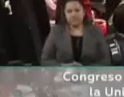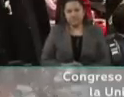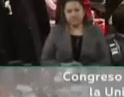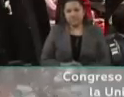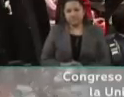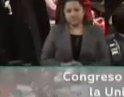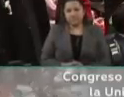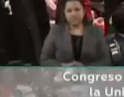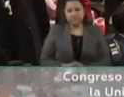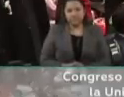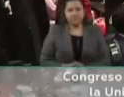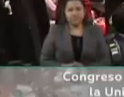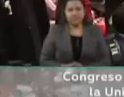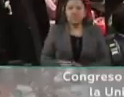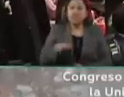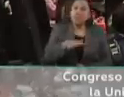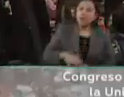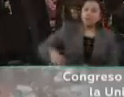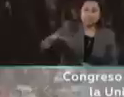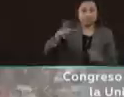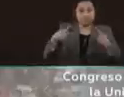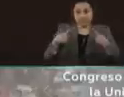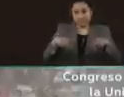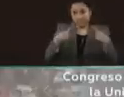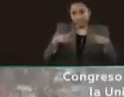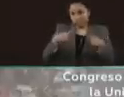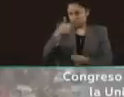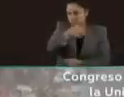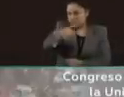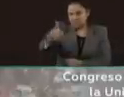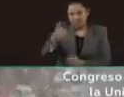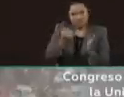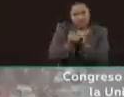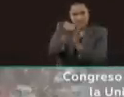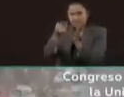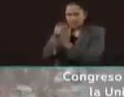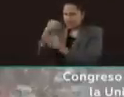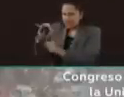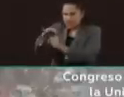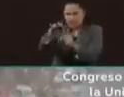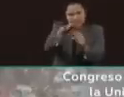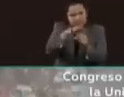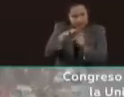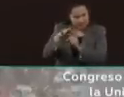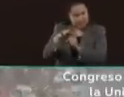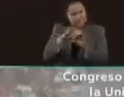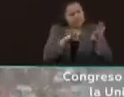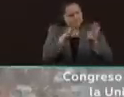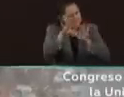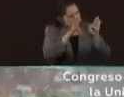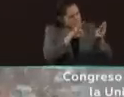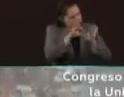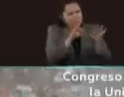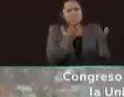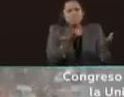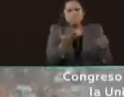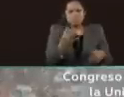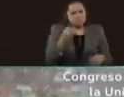El mandato popular y democrático lo definimos, y el pueblo lo conoce, como Plan